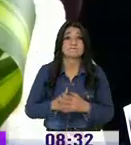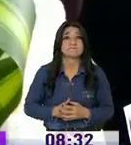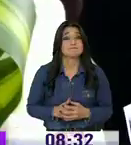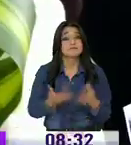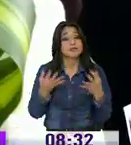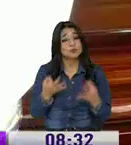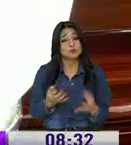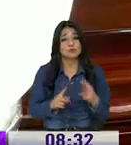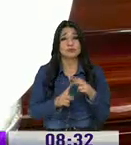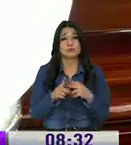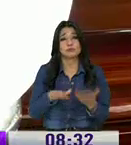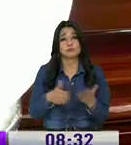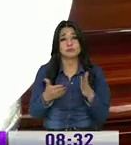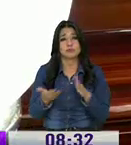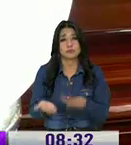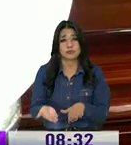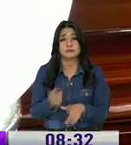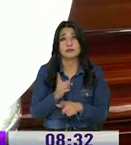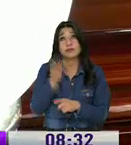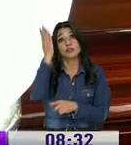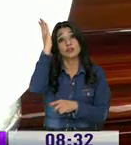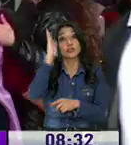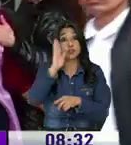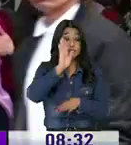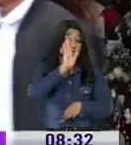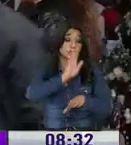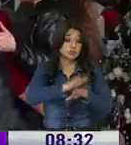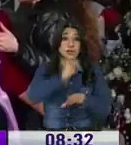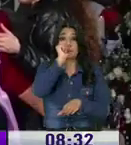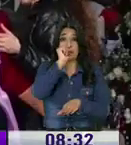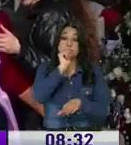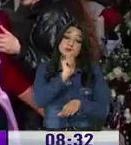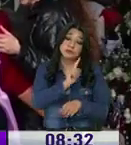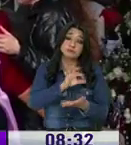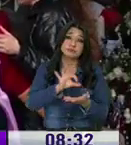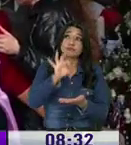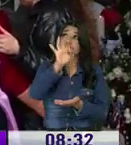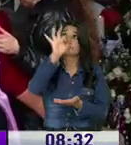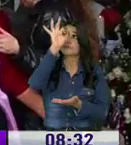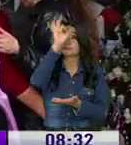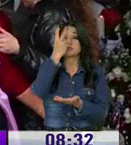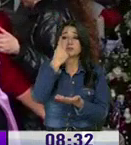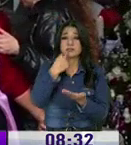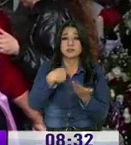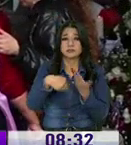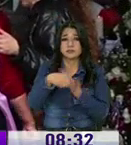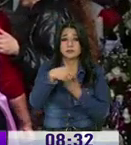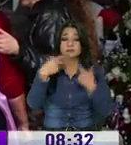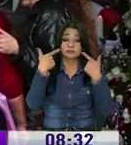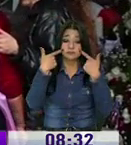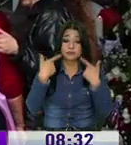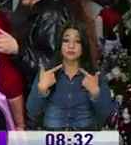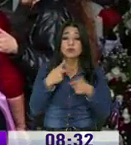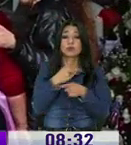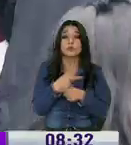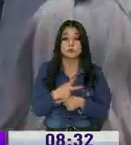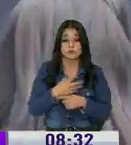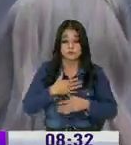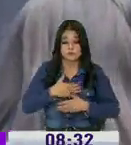que ellos se fueron, Dios lo llevó, Dios llevó lo que era de él, y yo sé que ellos me van a cuidar, me van a